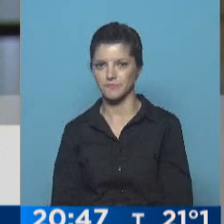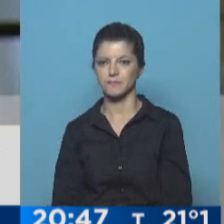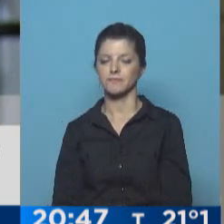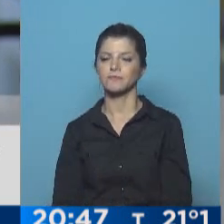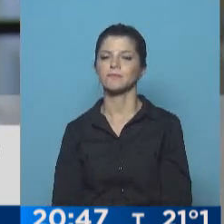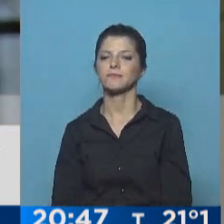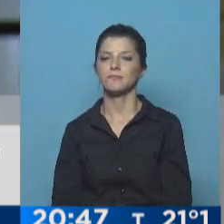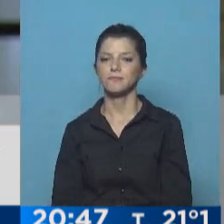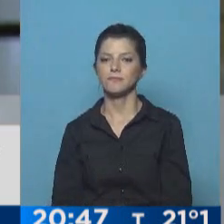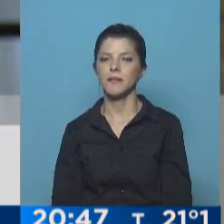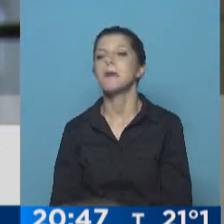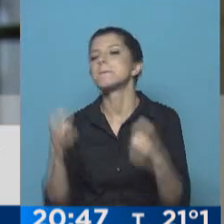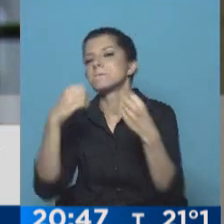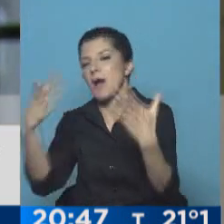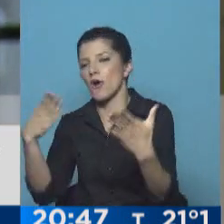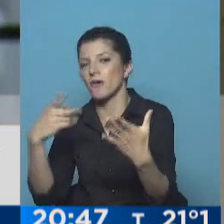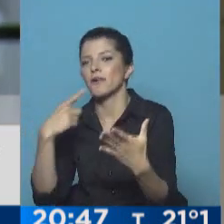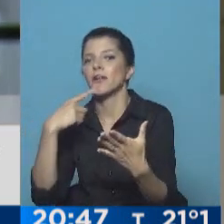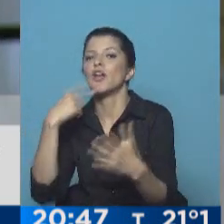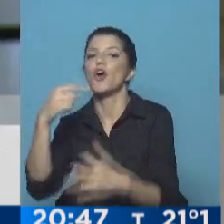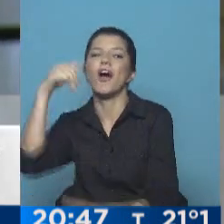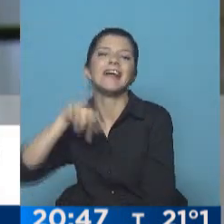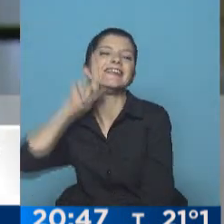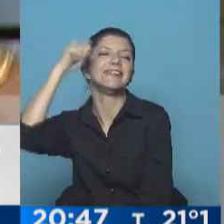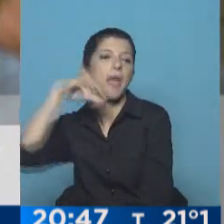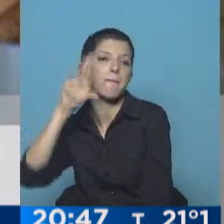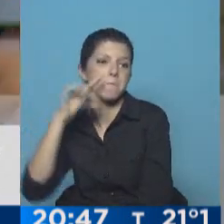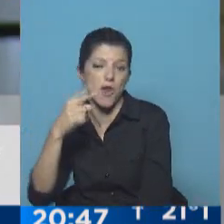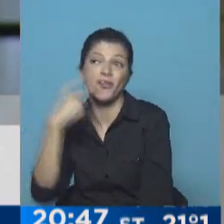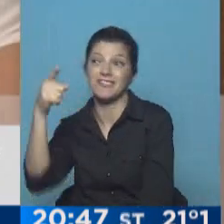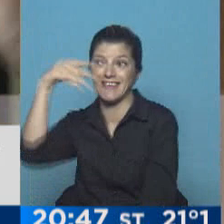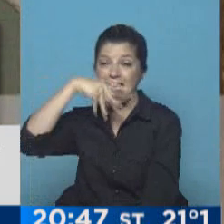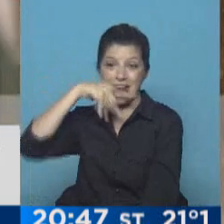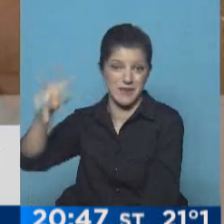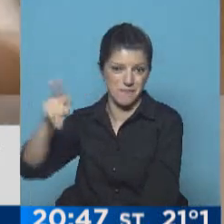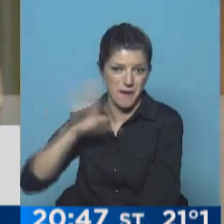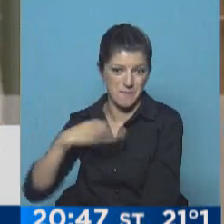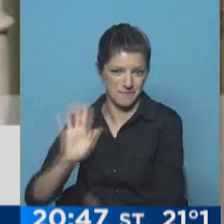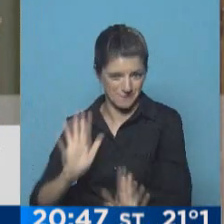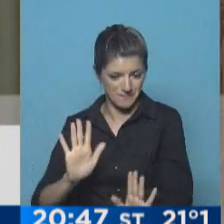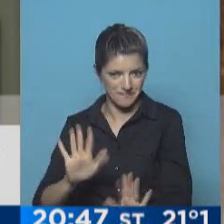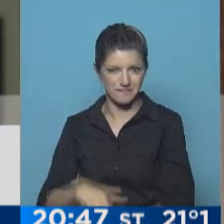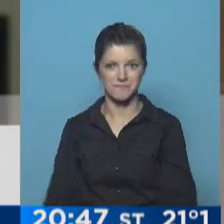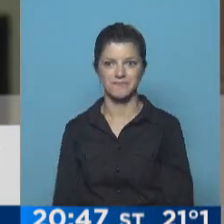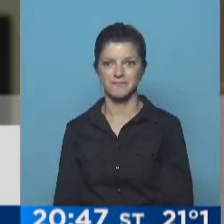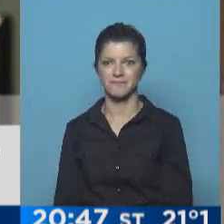absoluta mejor no lo niembro dice acá Aníbal mejor no lo niembro